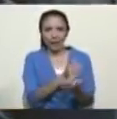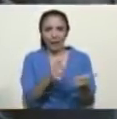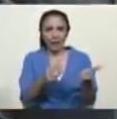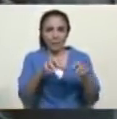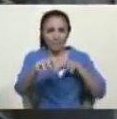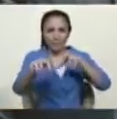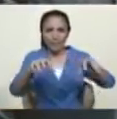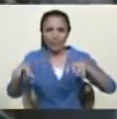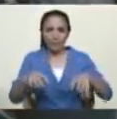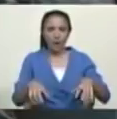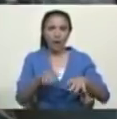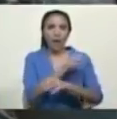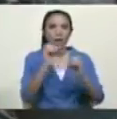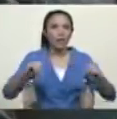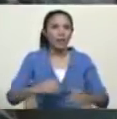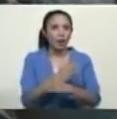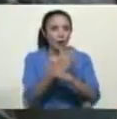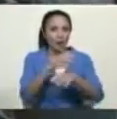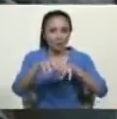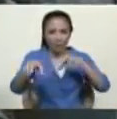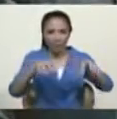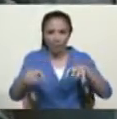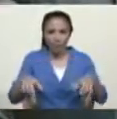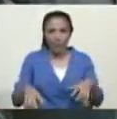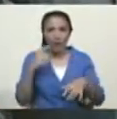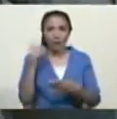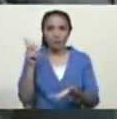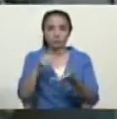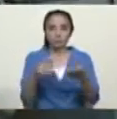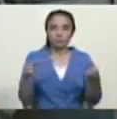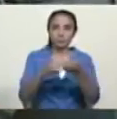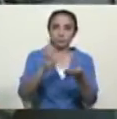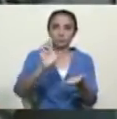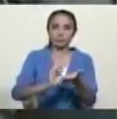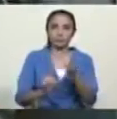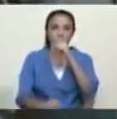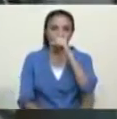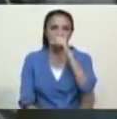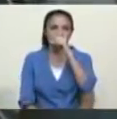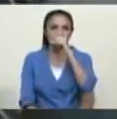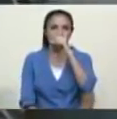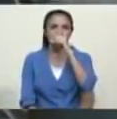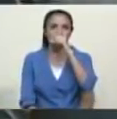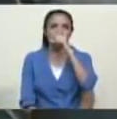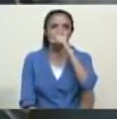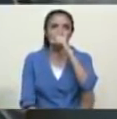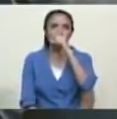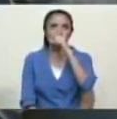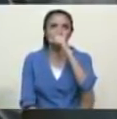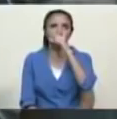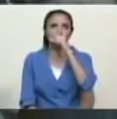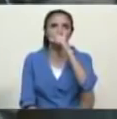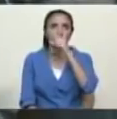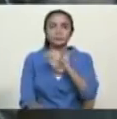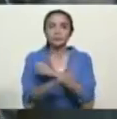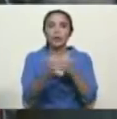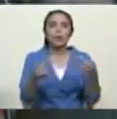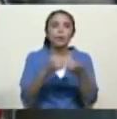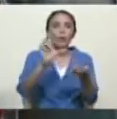división de la OEA, y se fueron ahí los países que adversan a la revolución